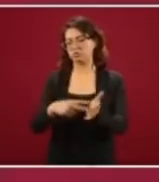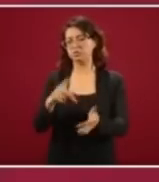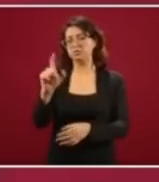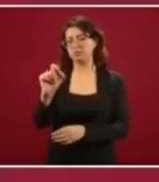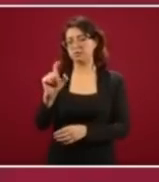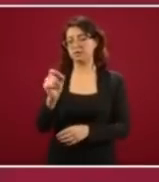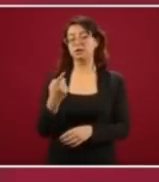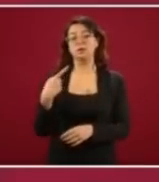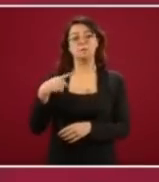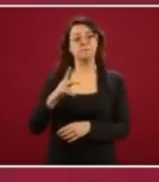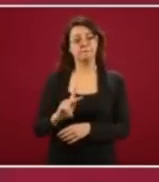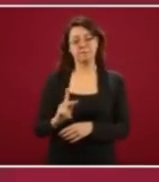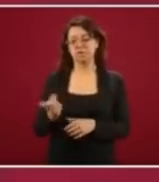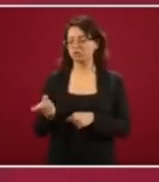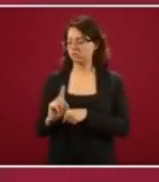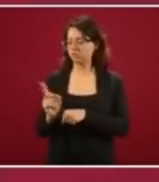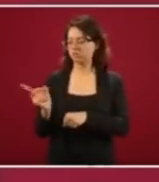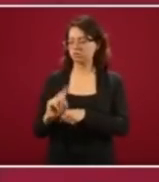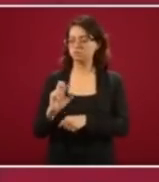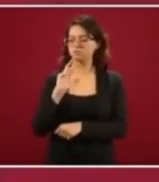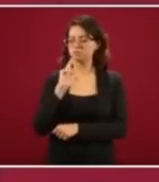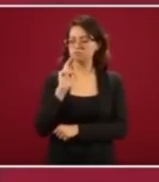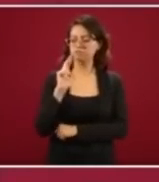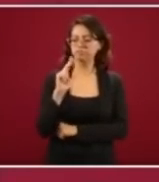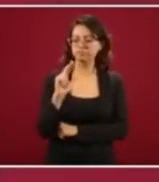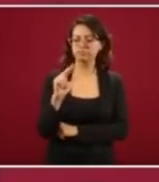mejorando todo lo que es el abasto,